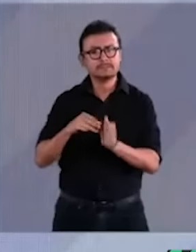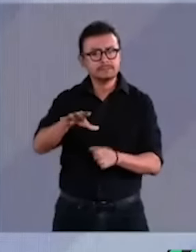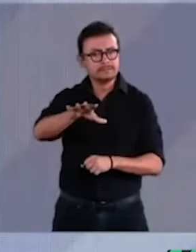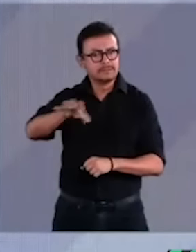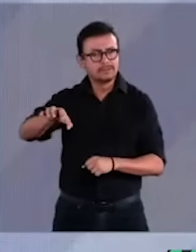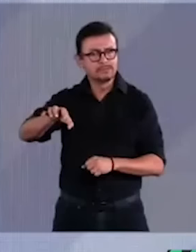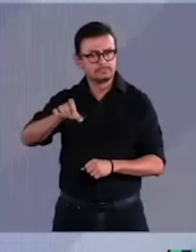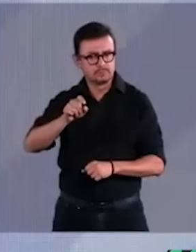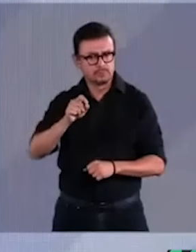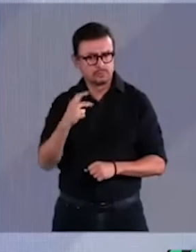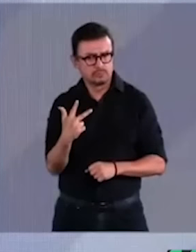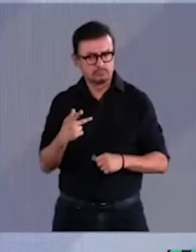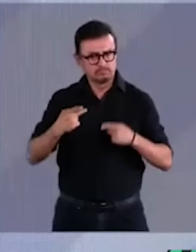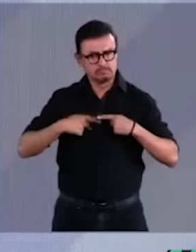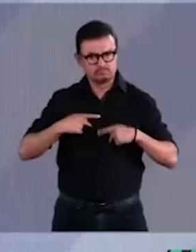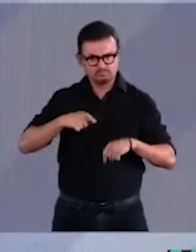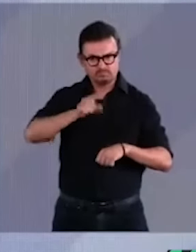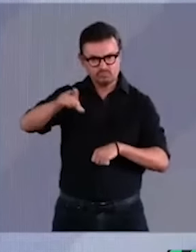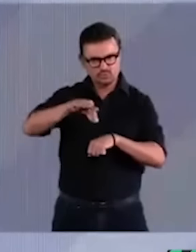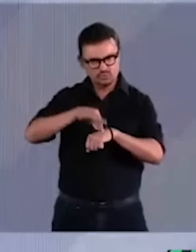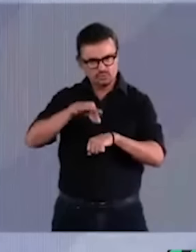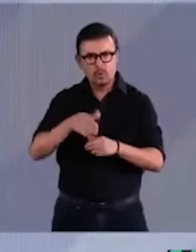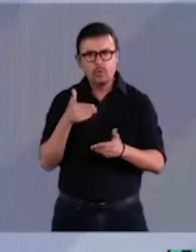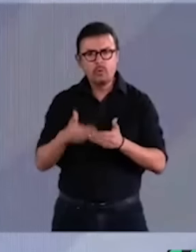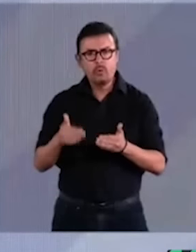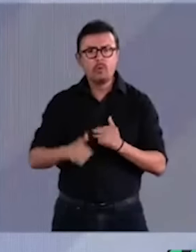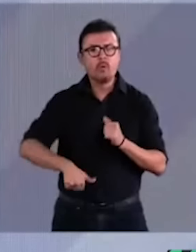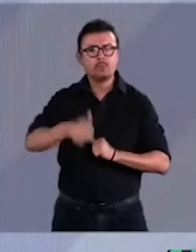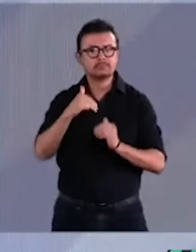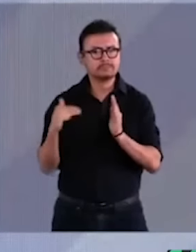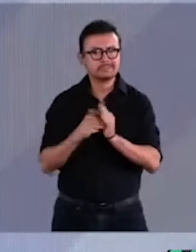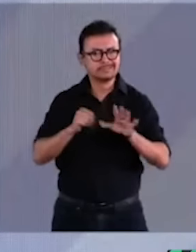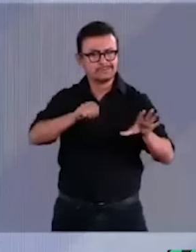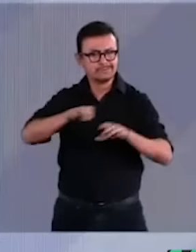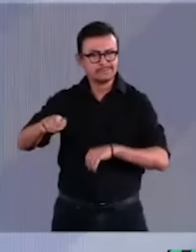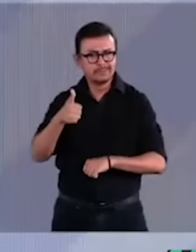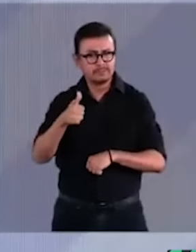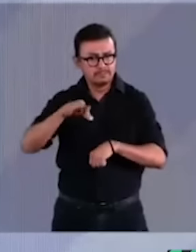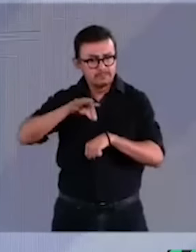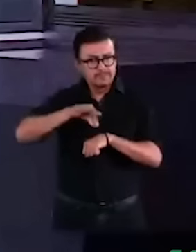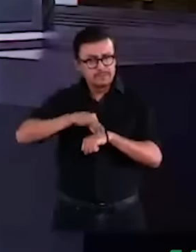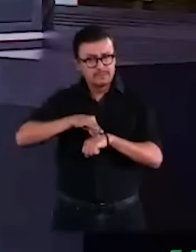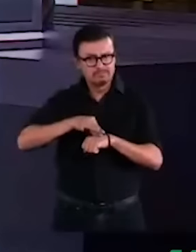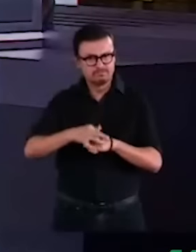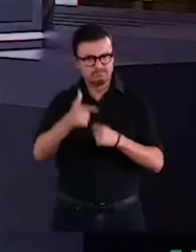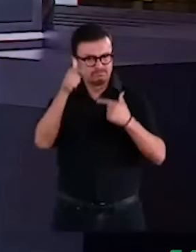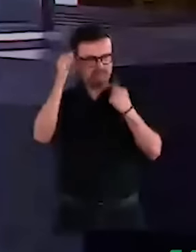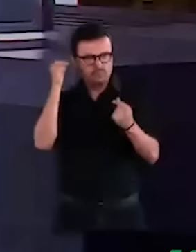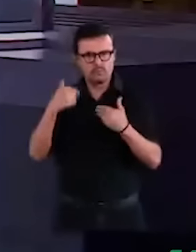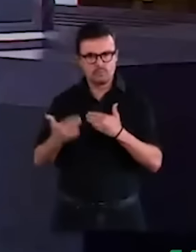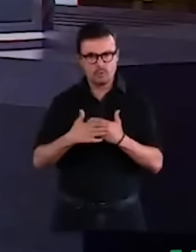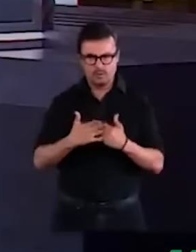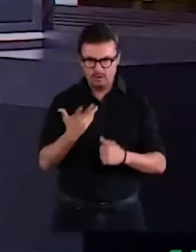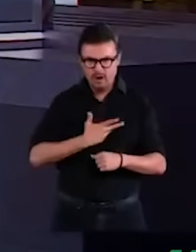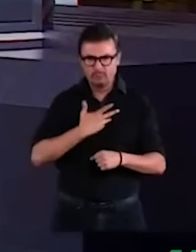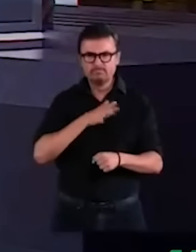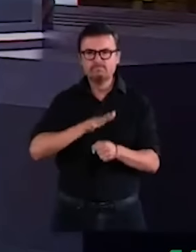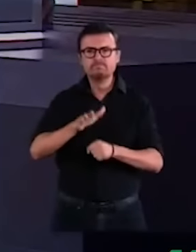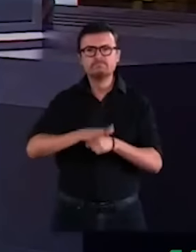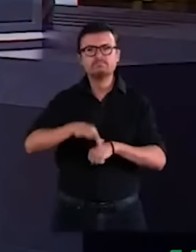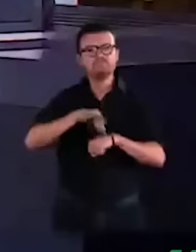médicos especialistas. Hoy se están recibiendo 11,906. Vamos a tener médicos especialistas por primera vez cuando